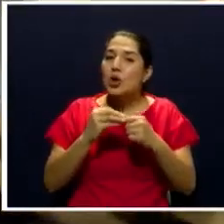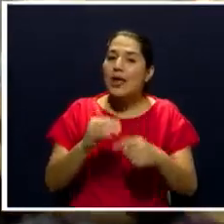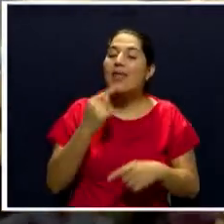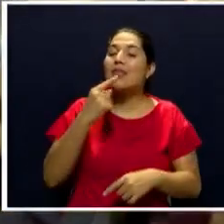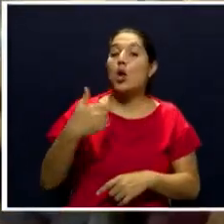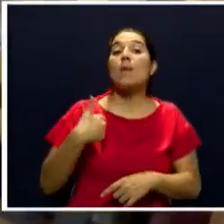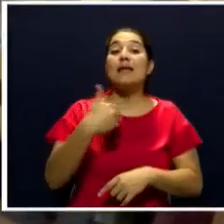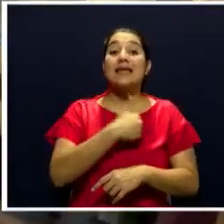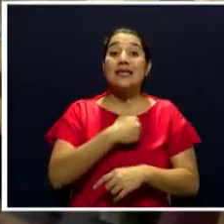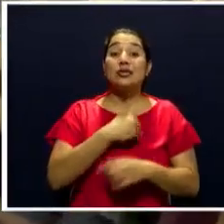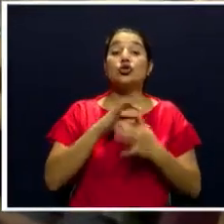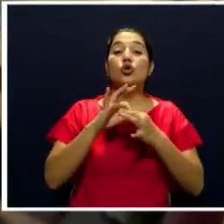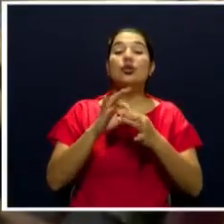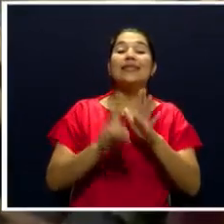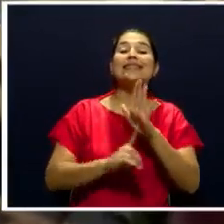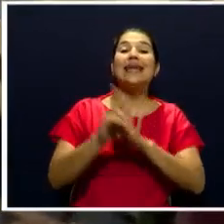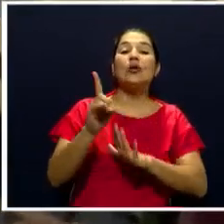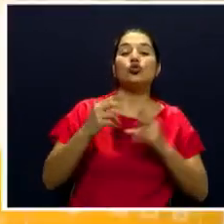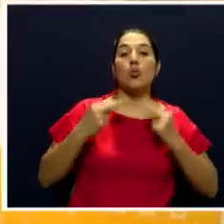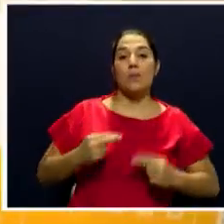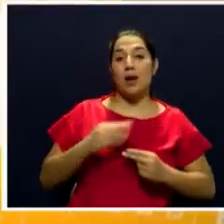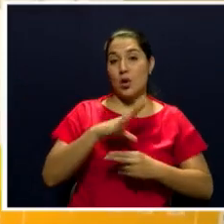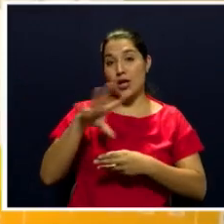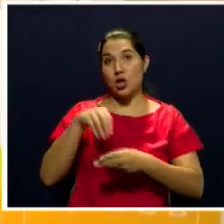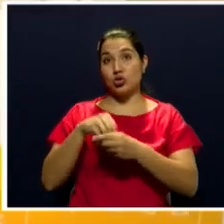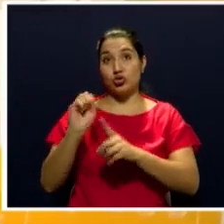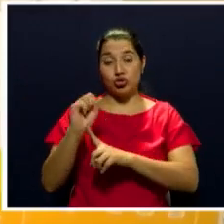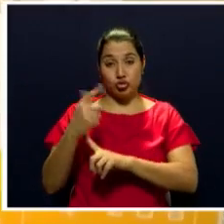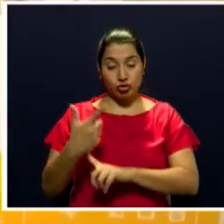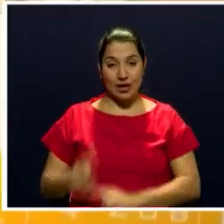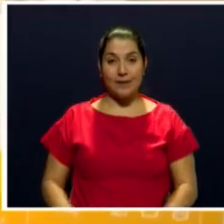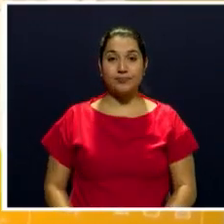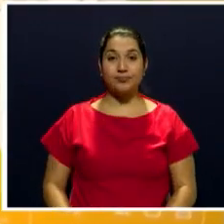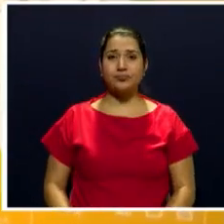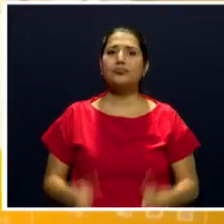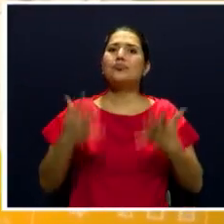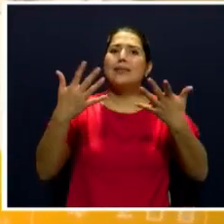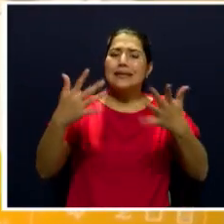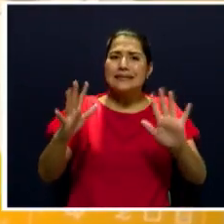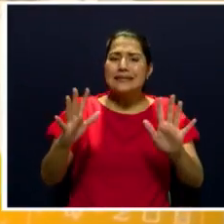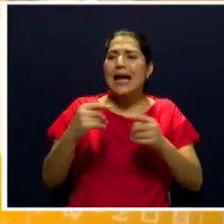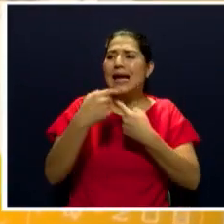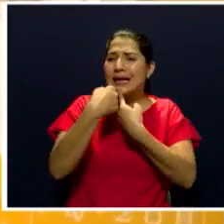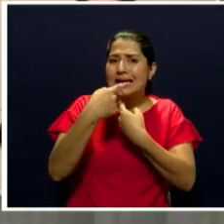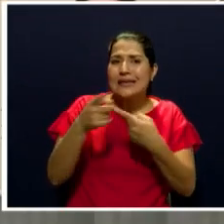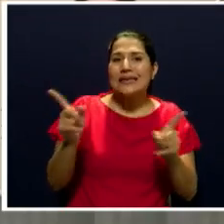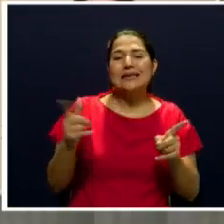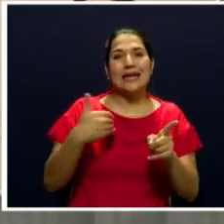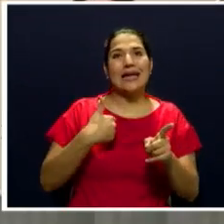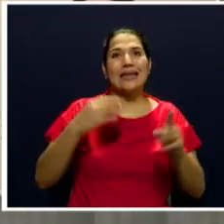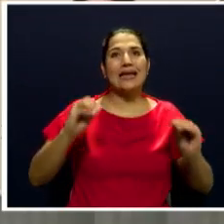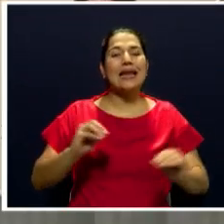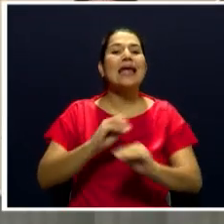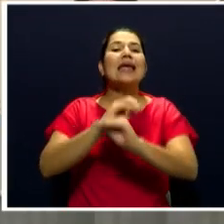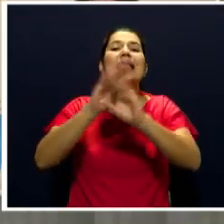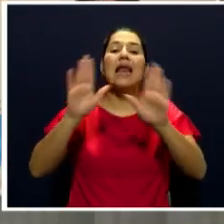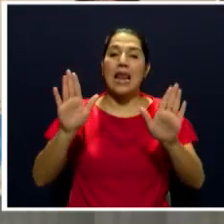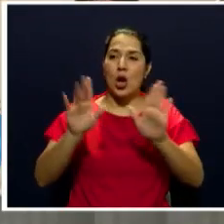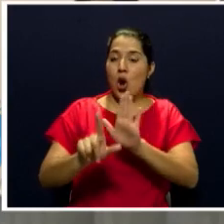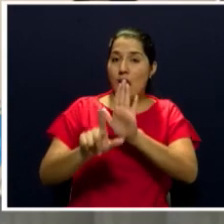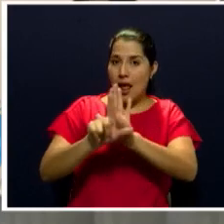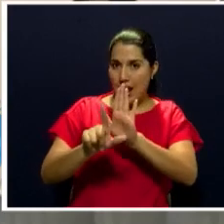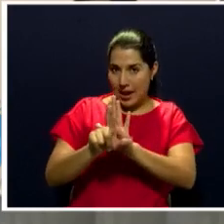de Desarrollo Humano e Inclusión Social. Nos han dicho que tienen claridad del fundamento jurídico que en